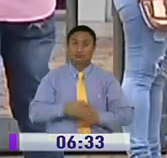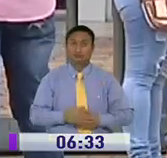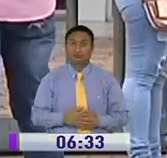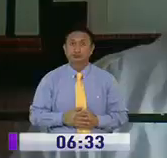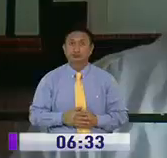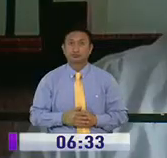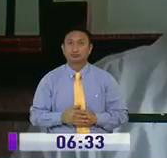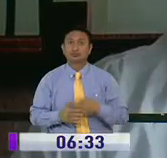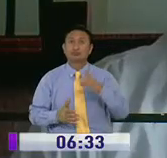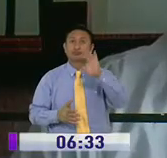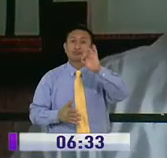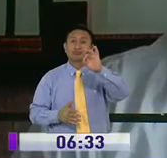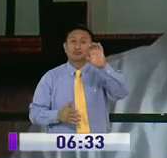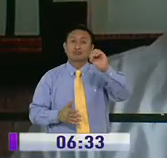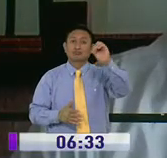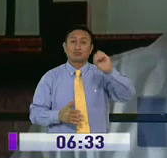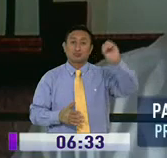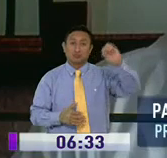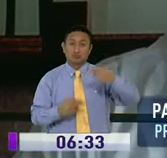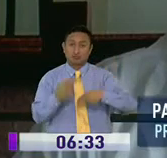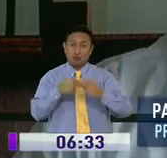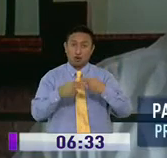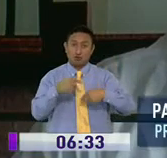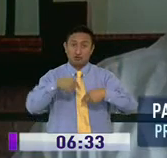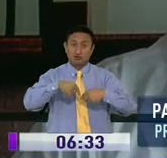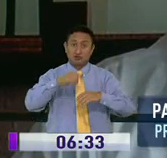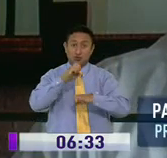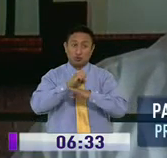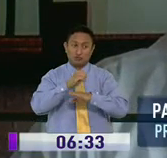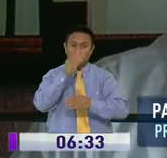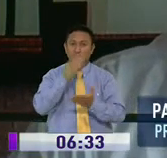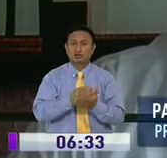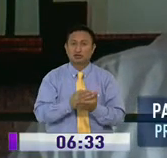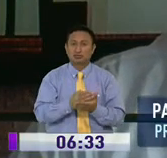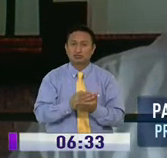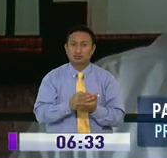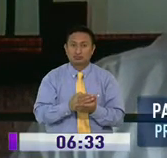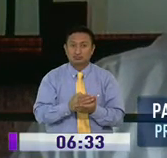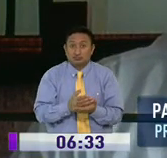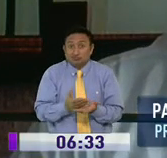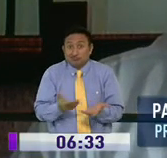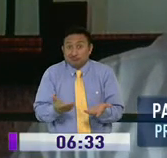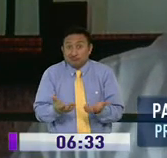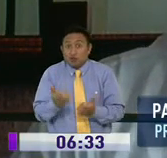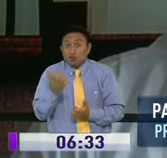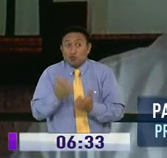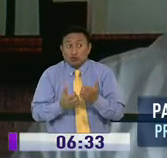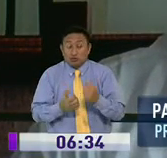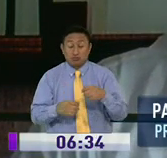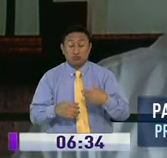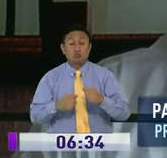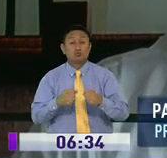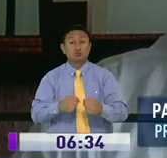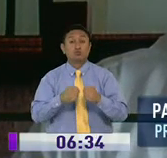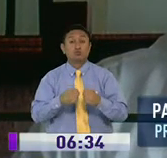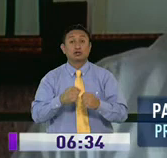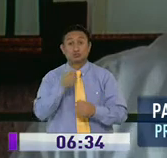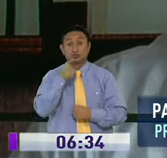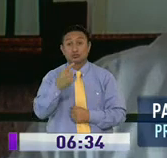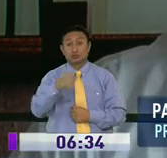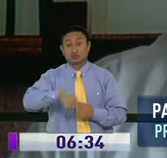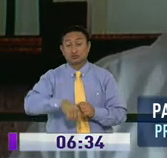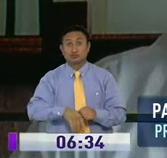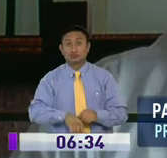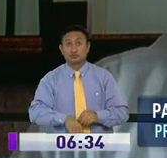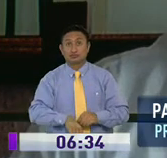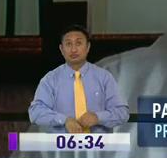El 80% de los negocios en el país está paralizado y eso genera una afectación muy grande. Como bien menciona usted,